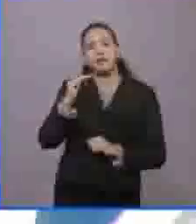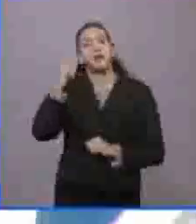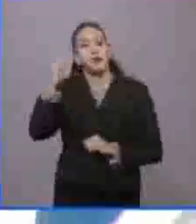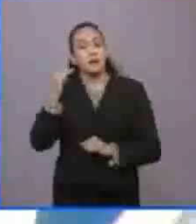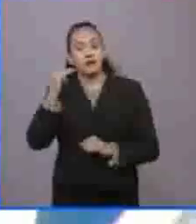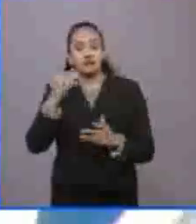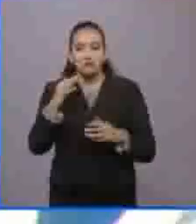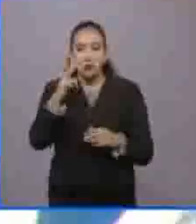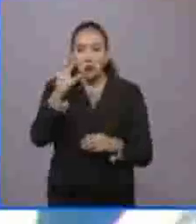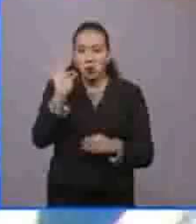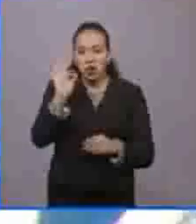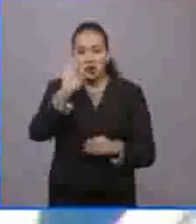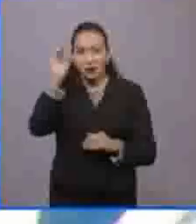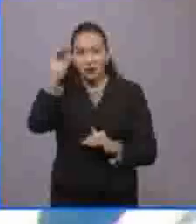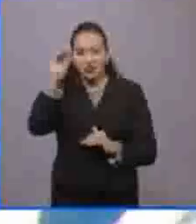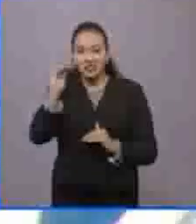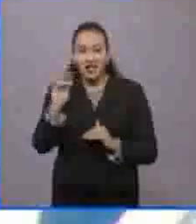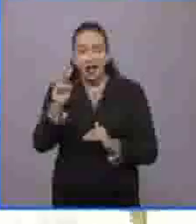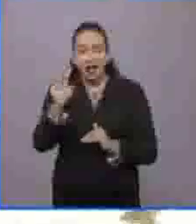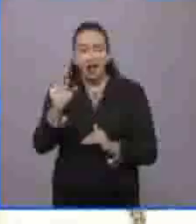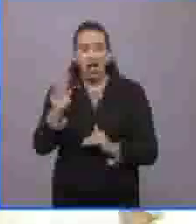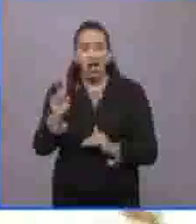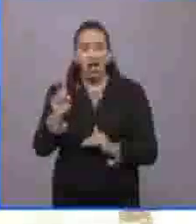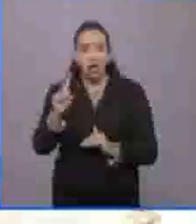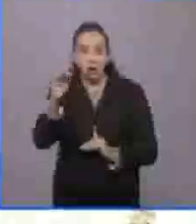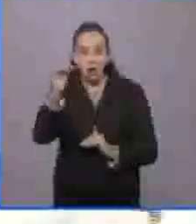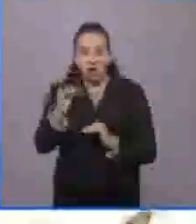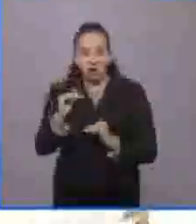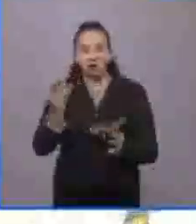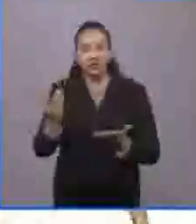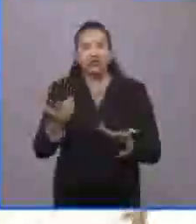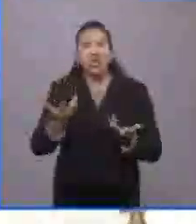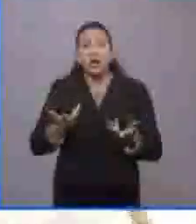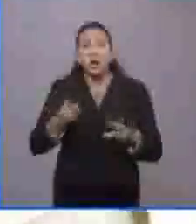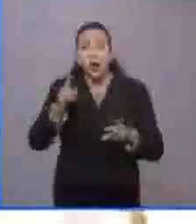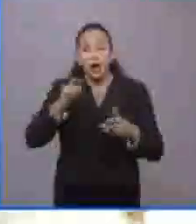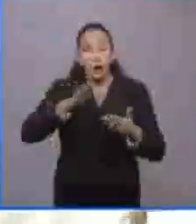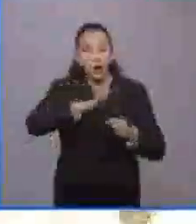del 40% de su capacidad, lo que ha obligado a reducir el volumen